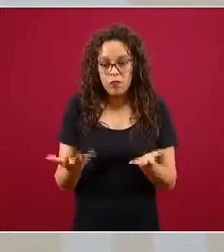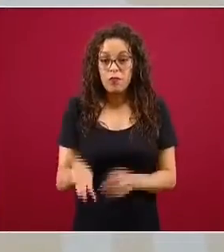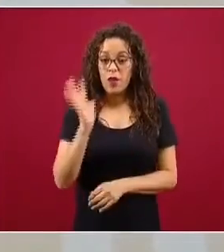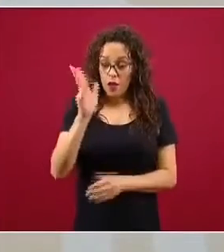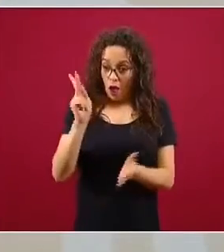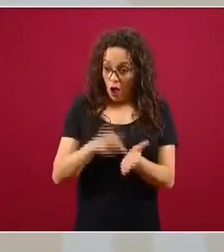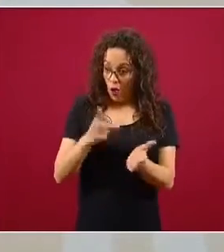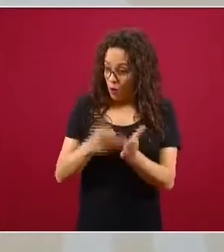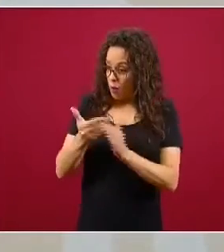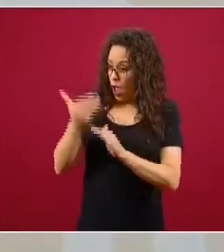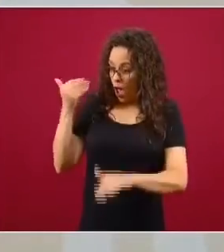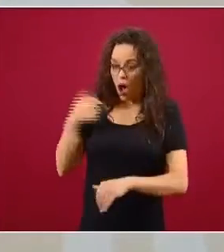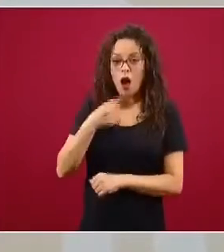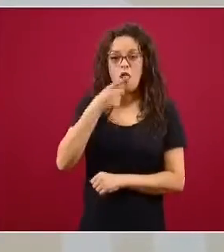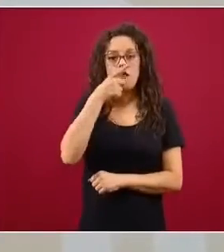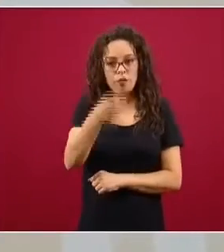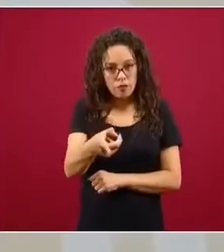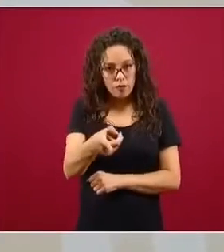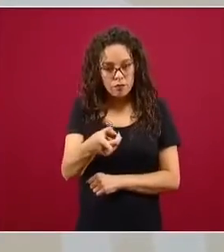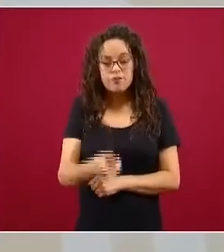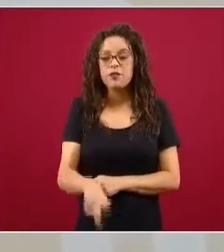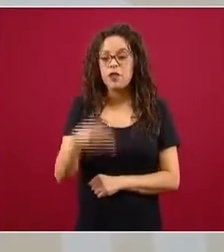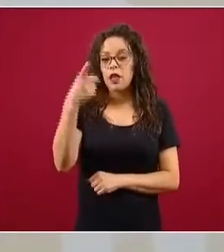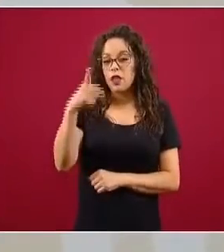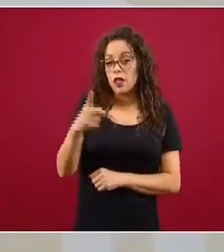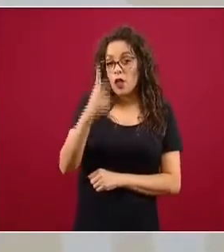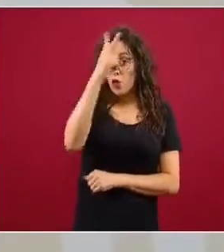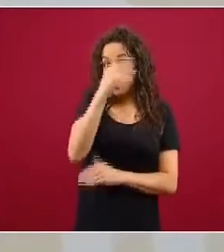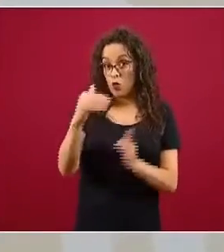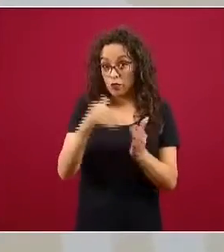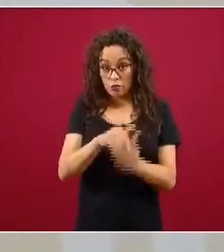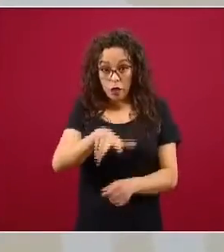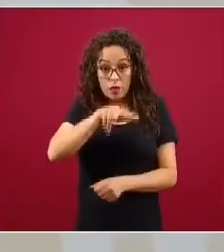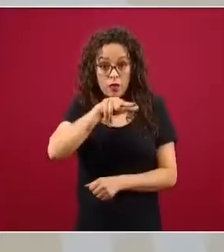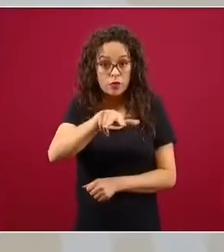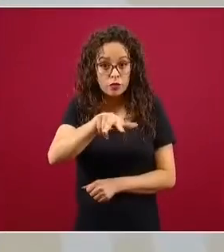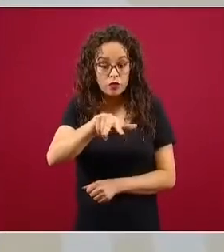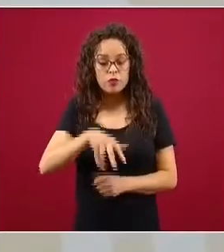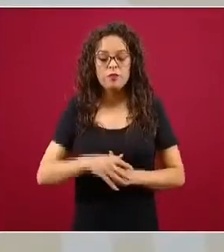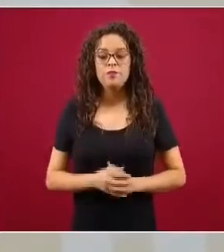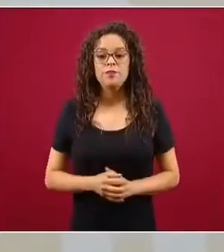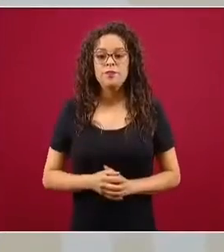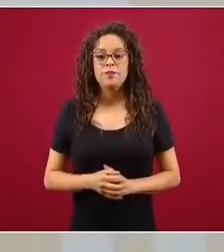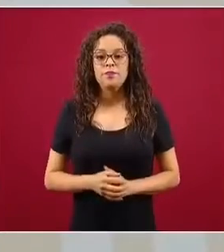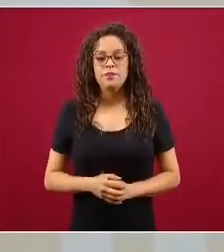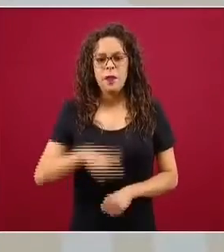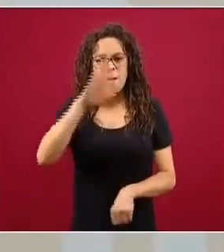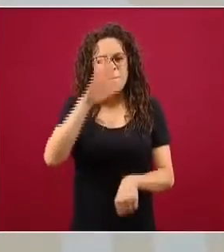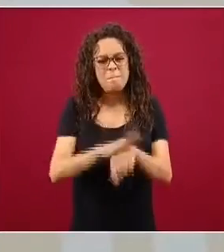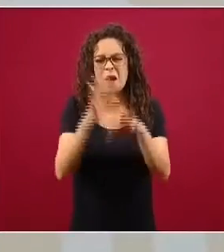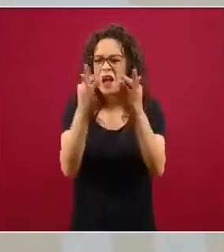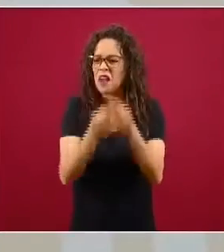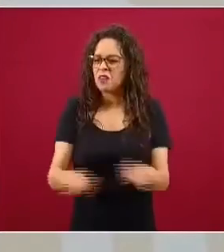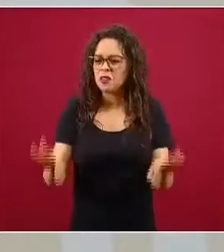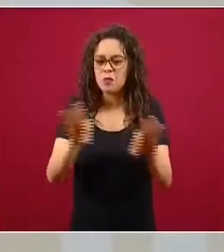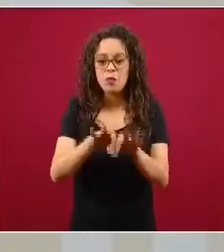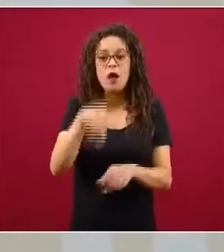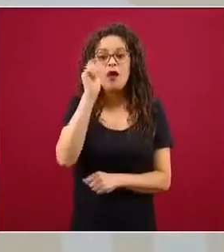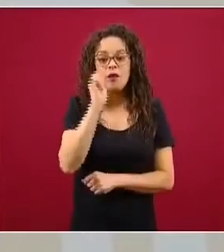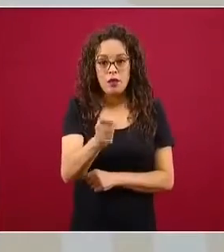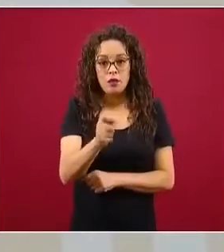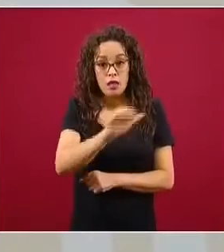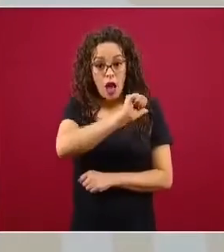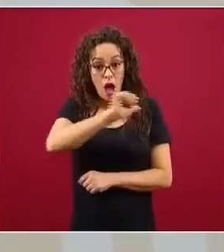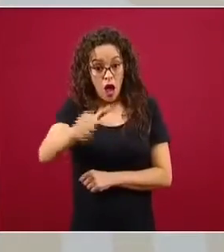repetidamente desde diciembre de 2018 que una de nuestras mayores prioridades en el campo de la